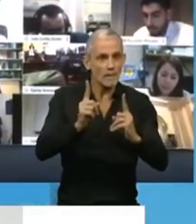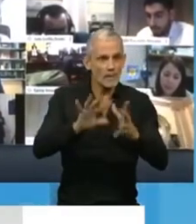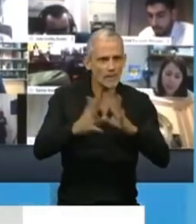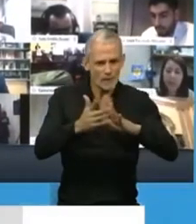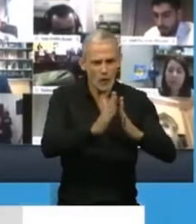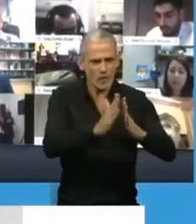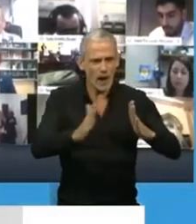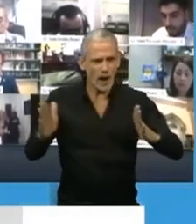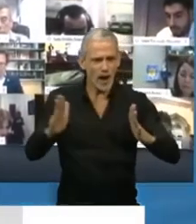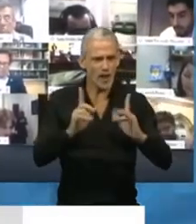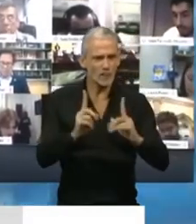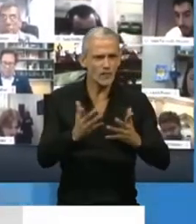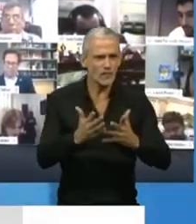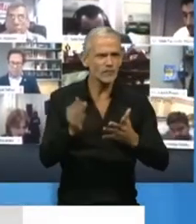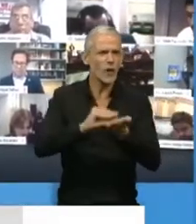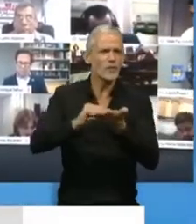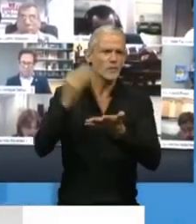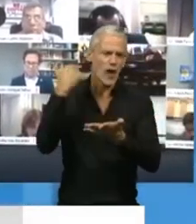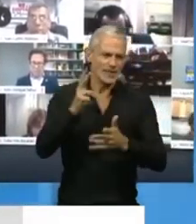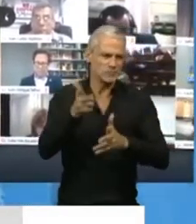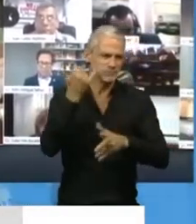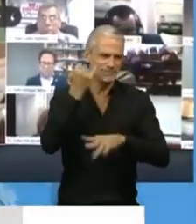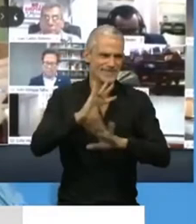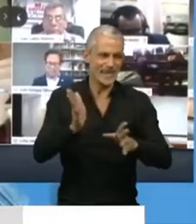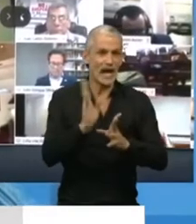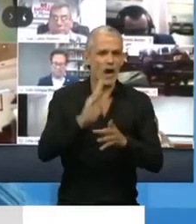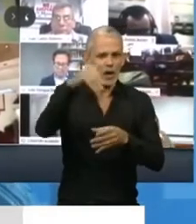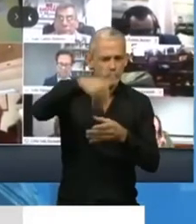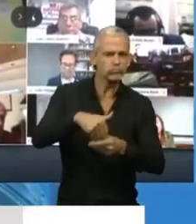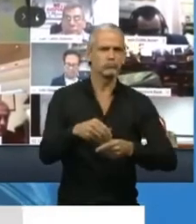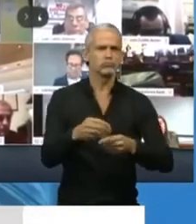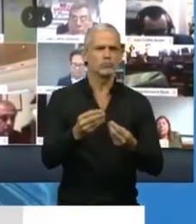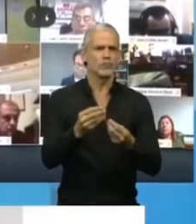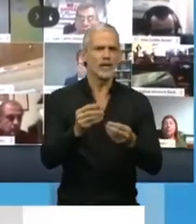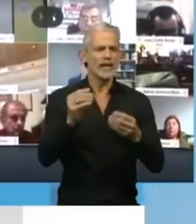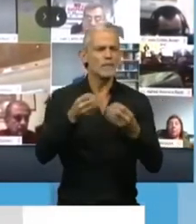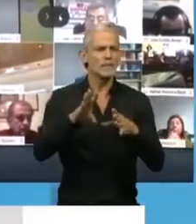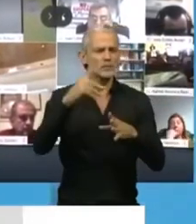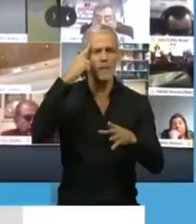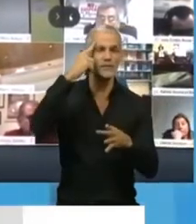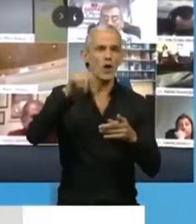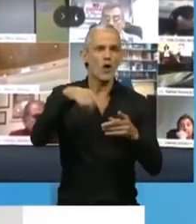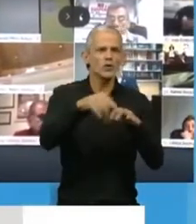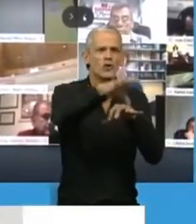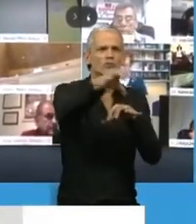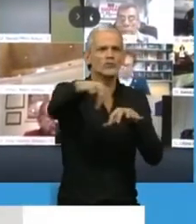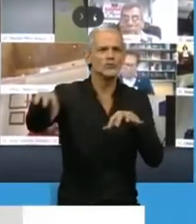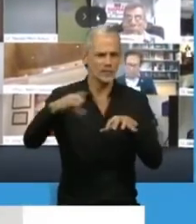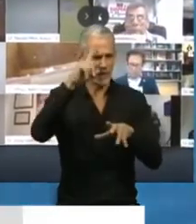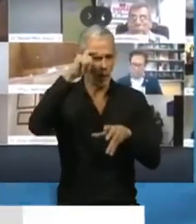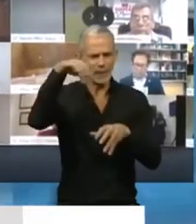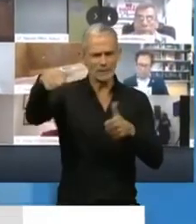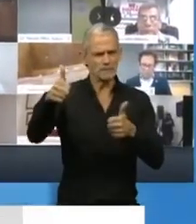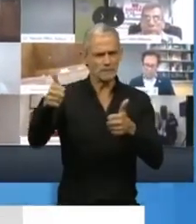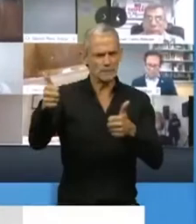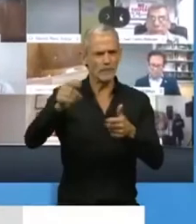dicho ya otros diputados preopinantes, nos metamos de lleno también a considerar a todos los otros sectores que van a